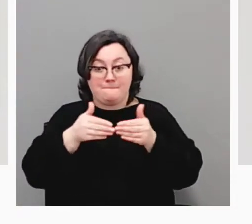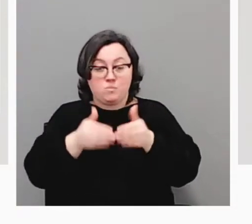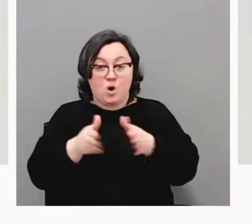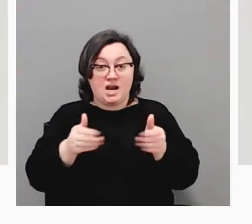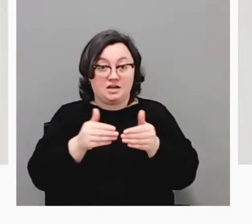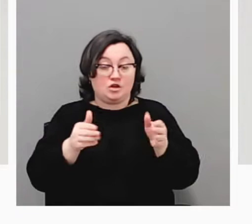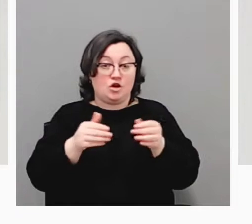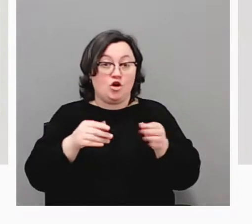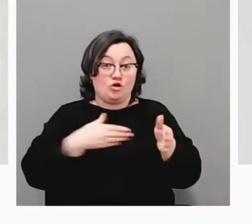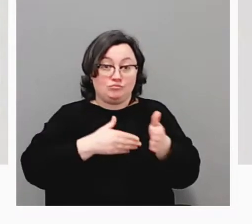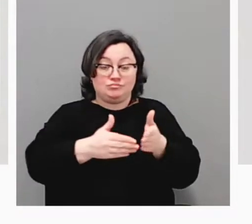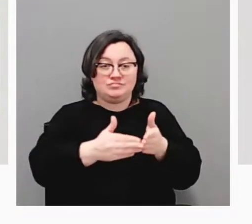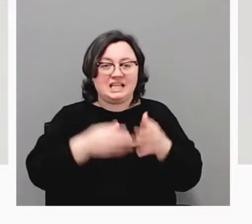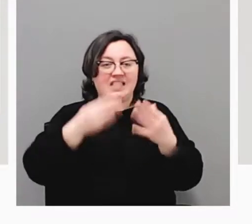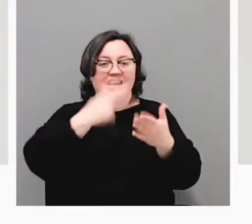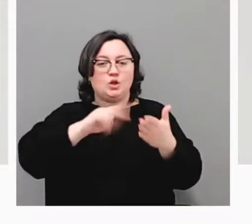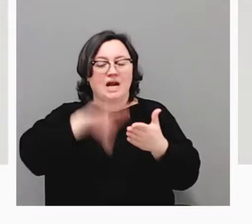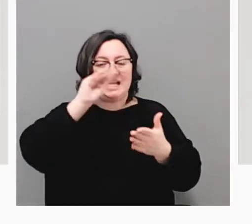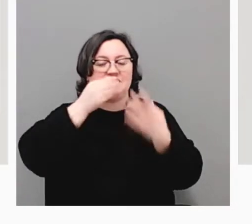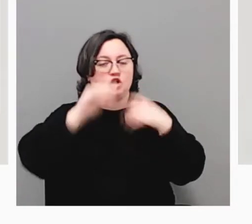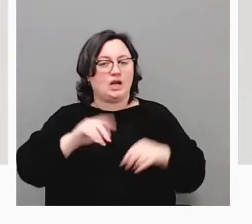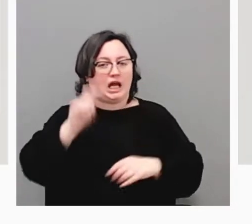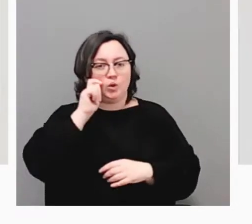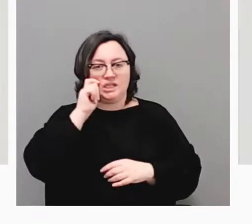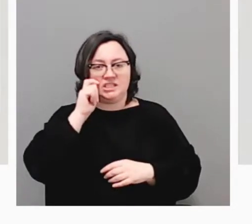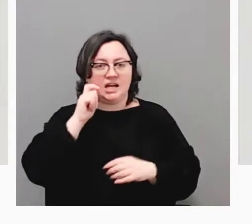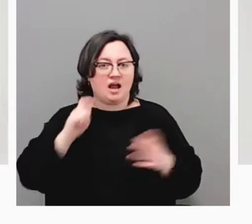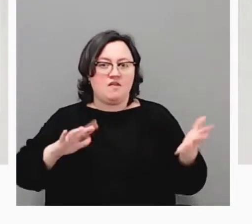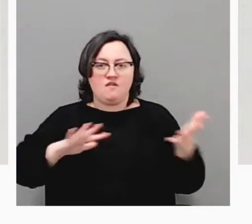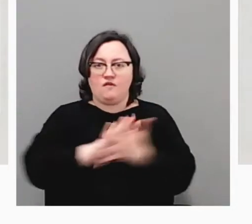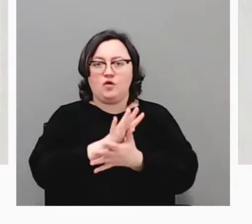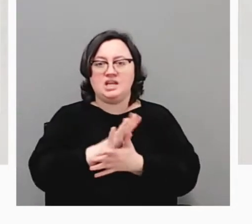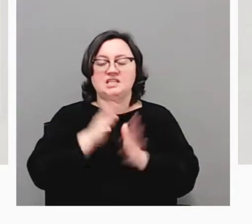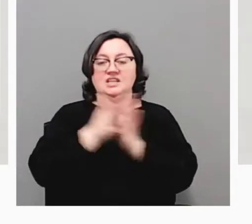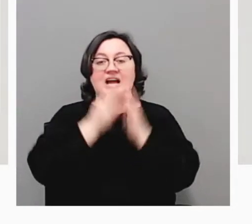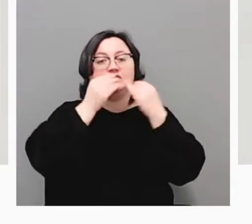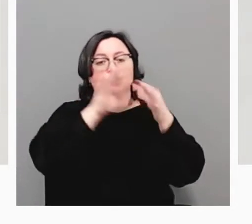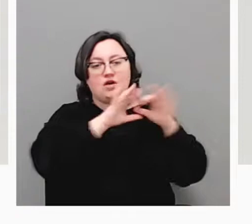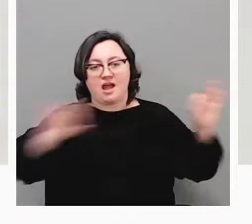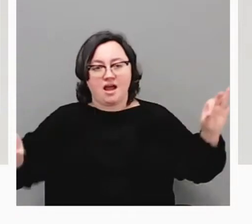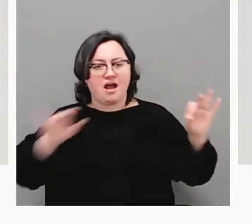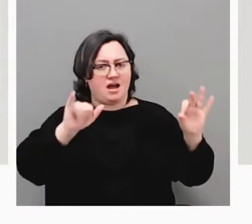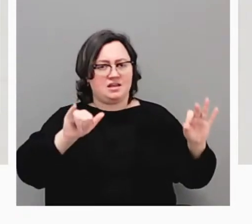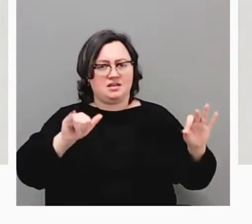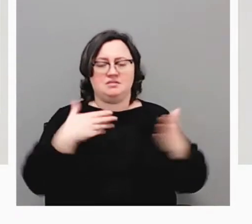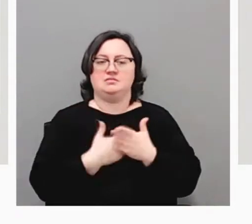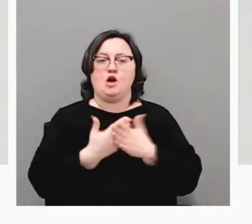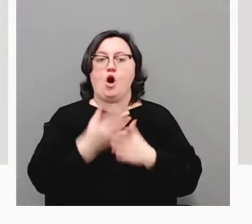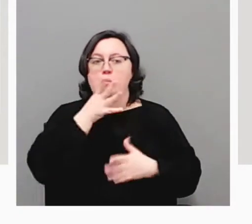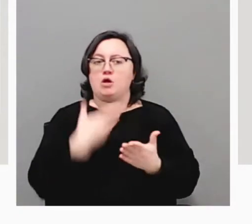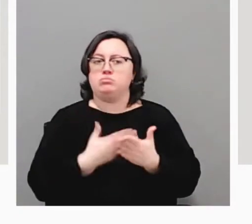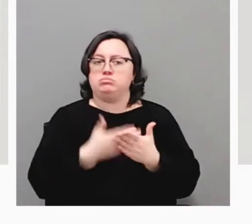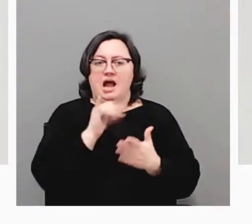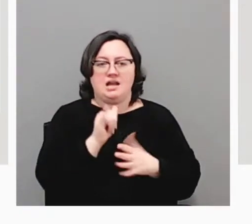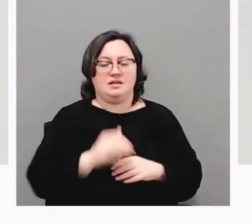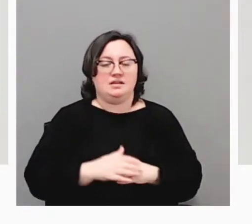lectura histórica y turística que hace que haya un relato en la explicación de la razón y ser de cada uno de nosotros,